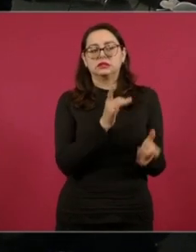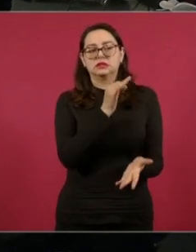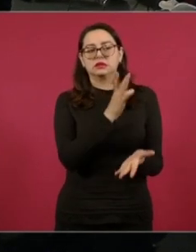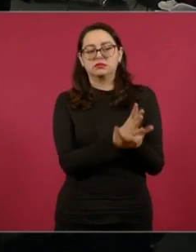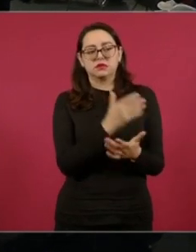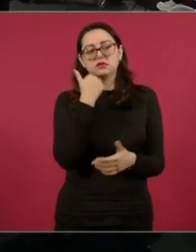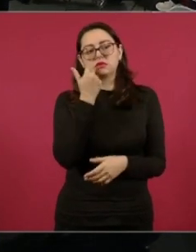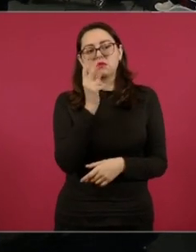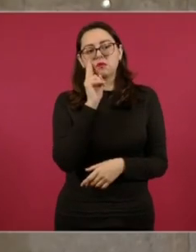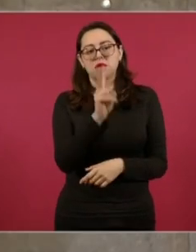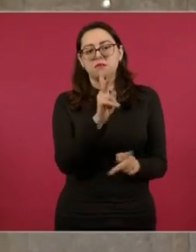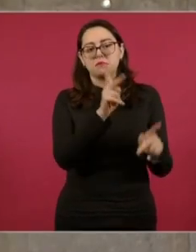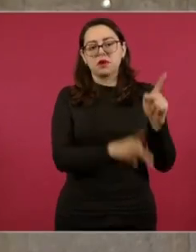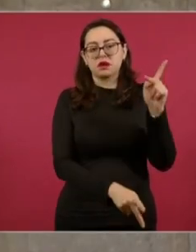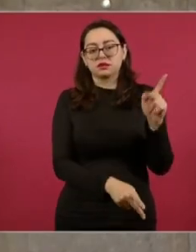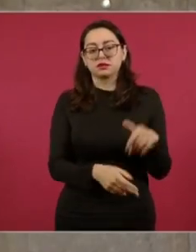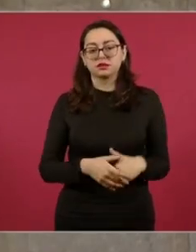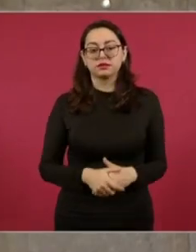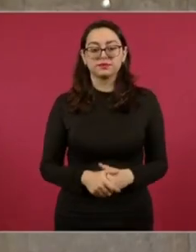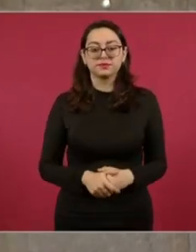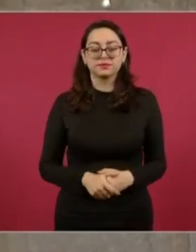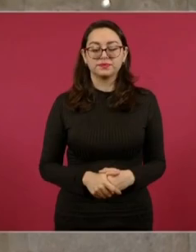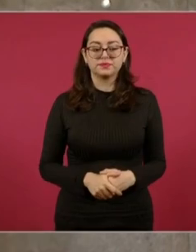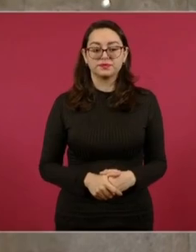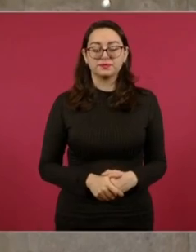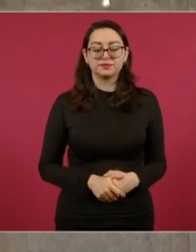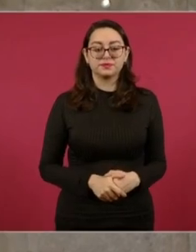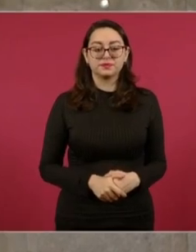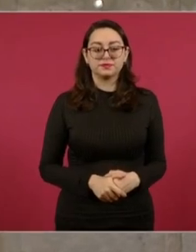Mañana tocan a su fin y que entonces… No. ¿Cuál?